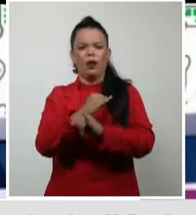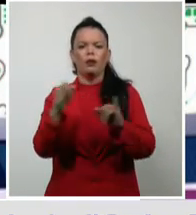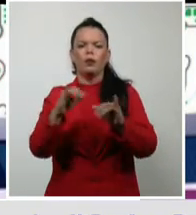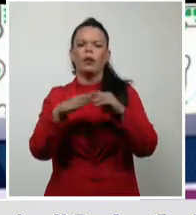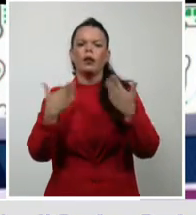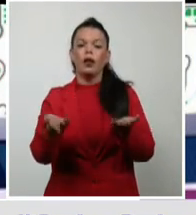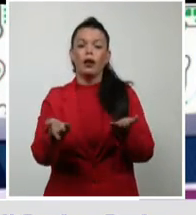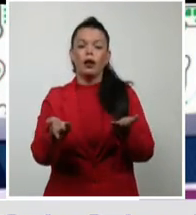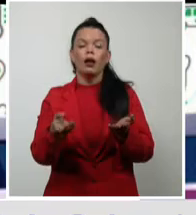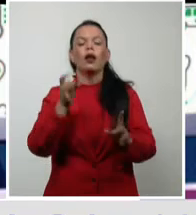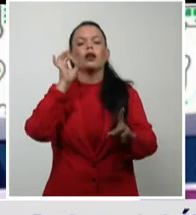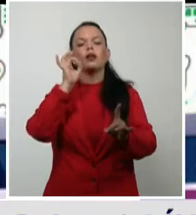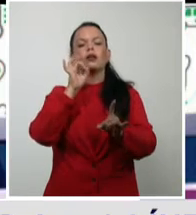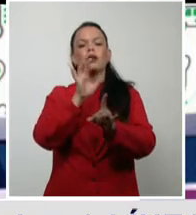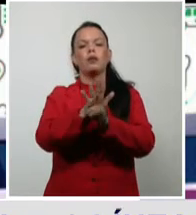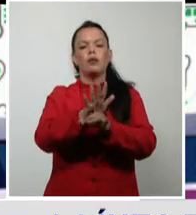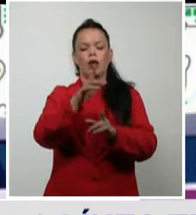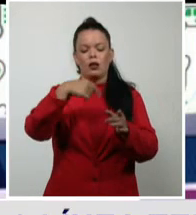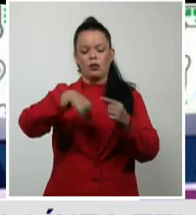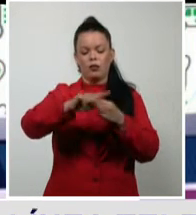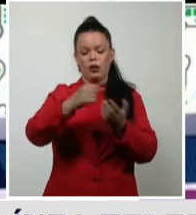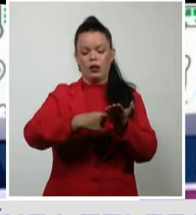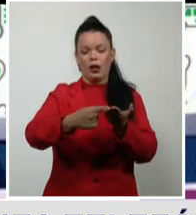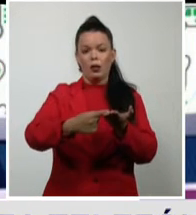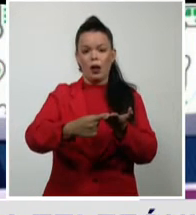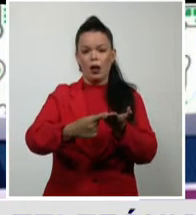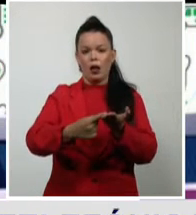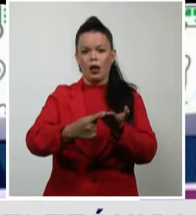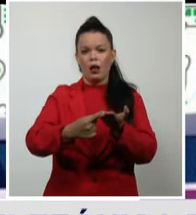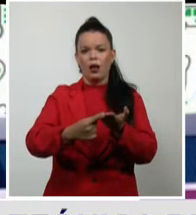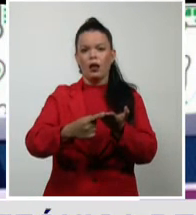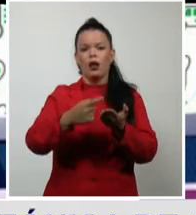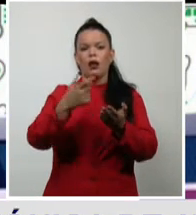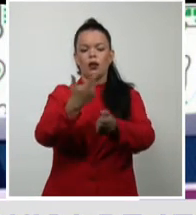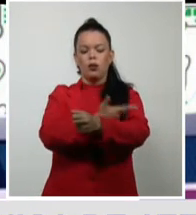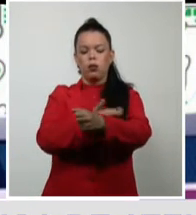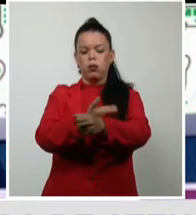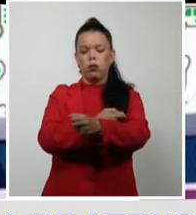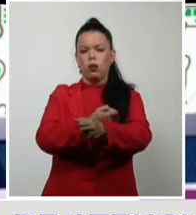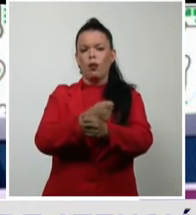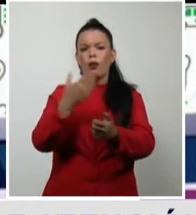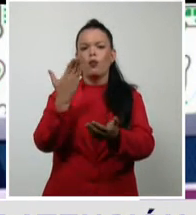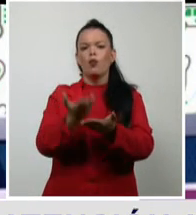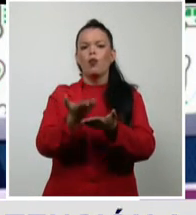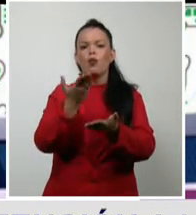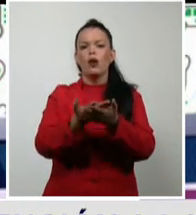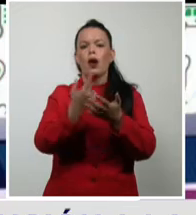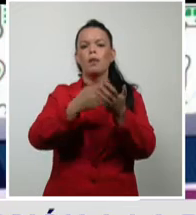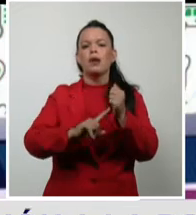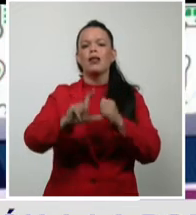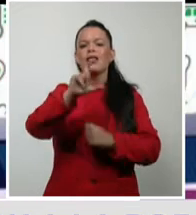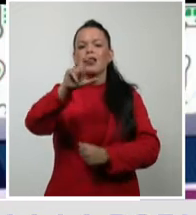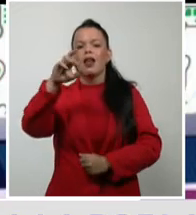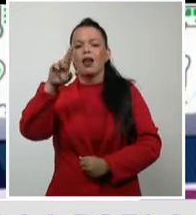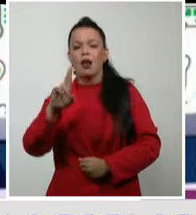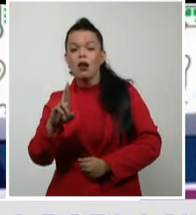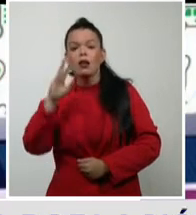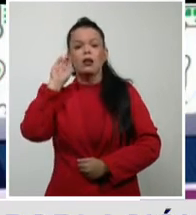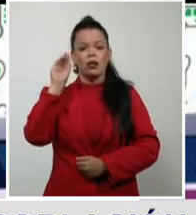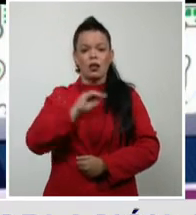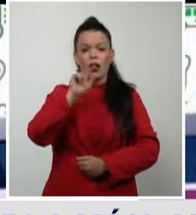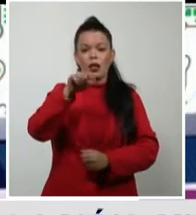realizan a partir de esta semana los estudios de población, el PCR en tiempo real, que usted conoce que es la prueba confirmatoria de la enfermedad. A la